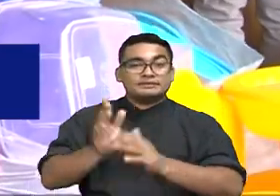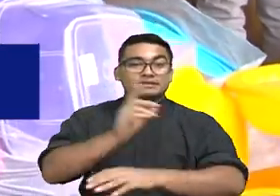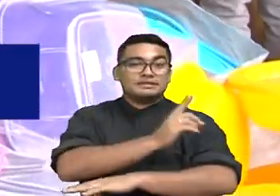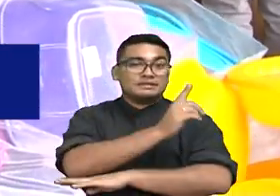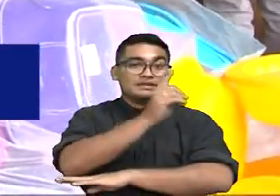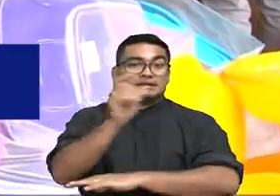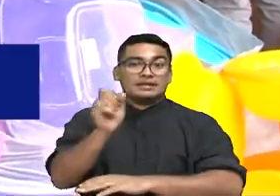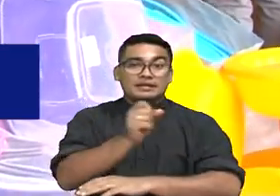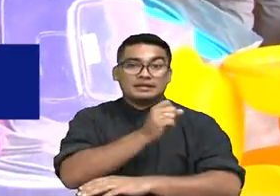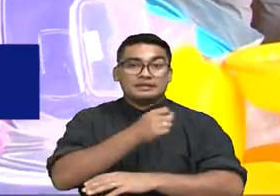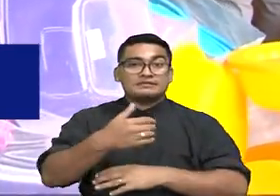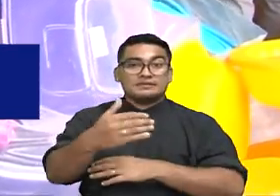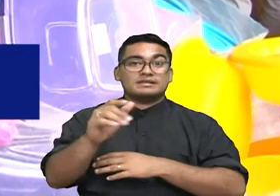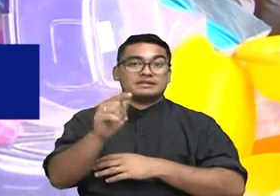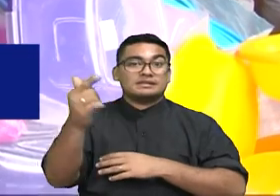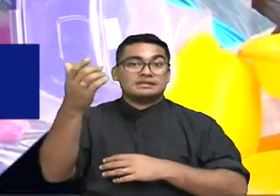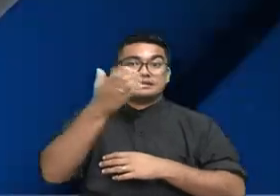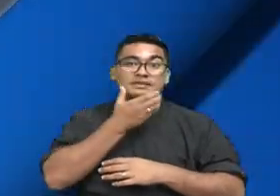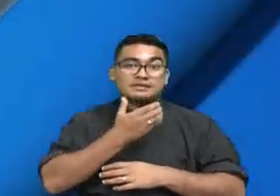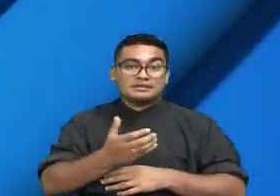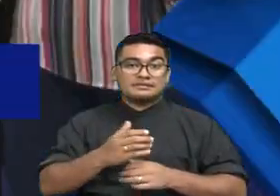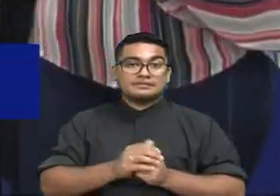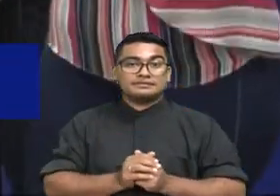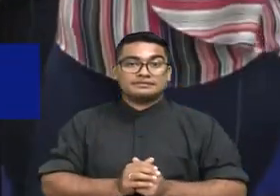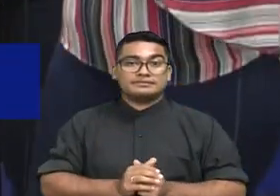la Gritería el 7 de diciembre.